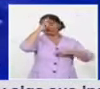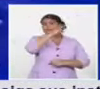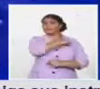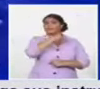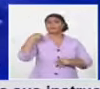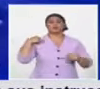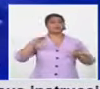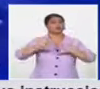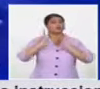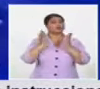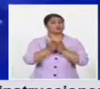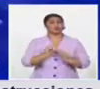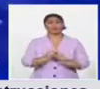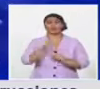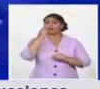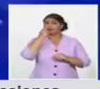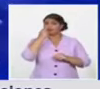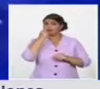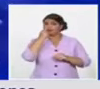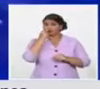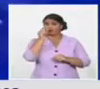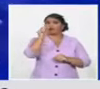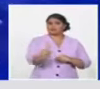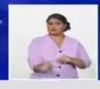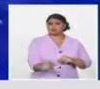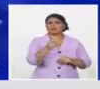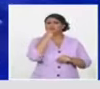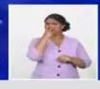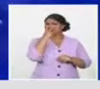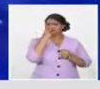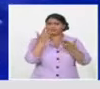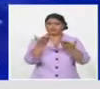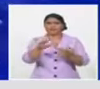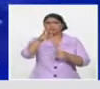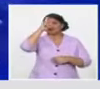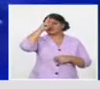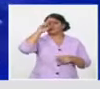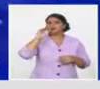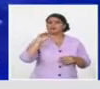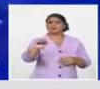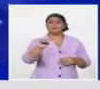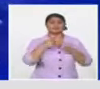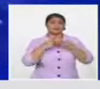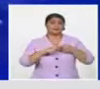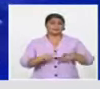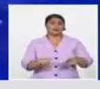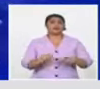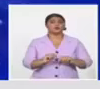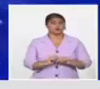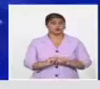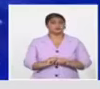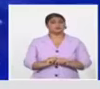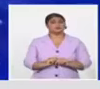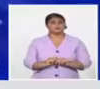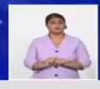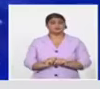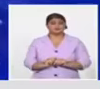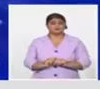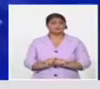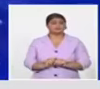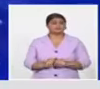inicio temprano de los tratamientos, pues lamentablemente muchas veces es un desenlace fatal el que tienen